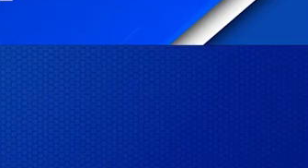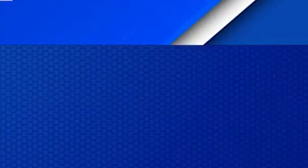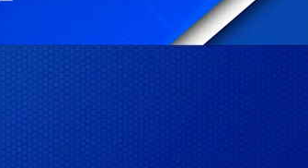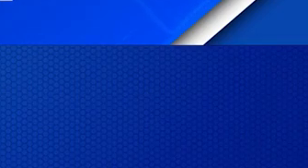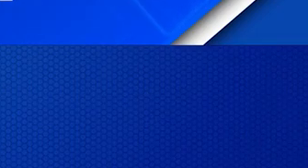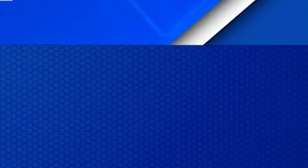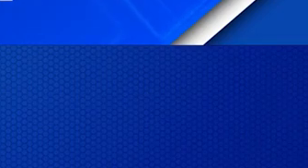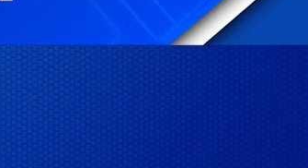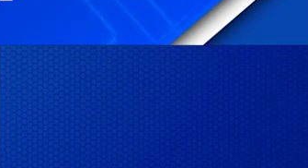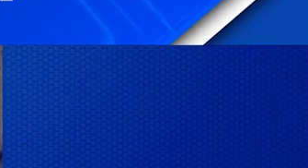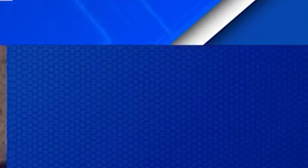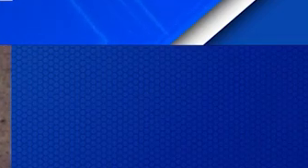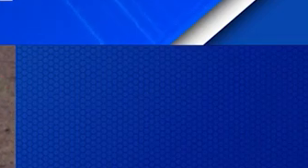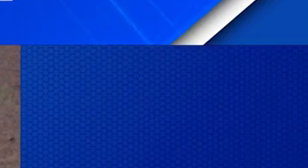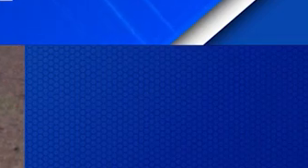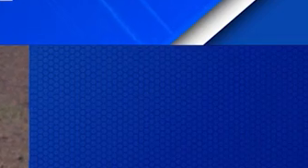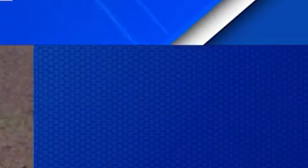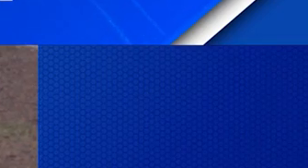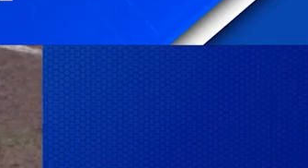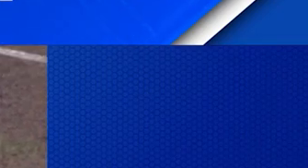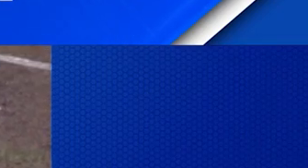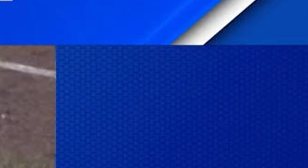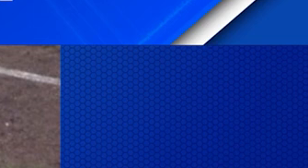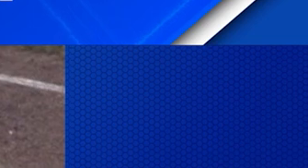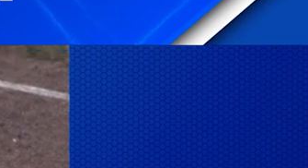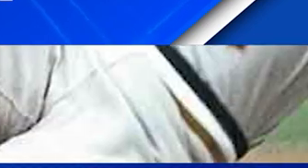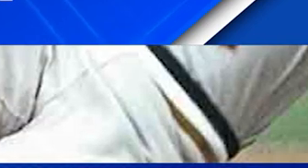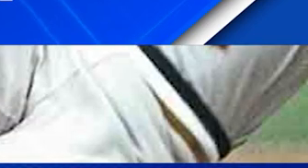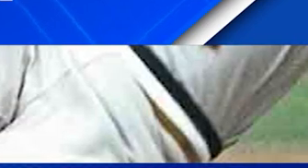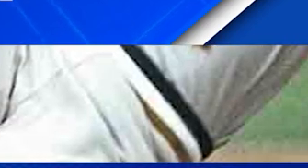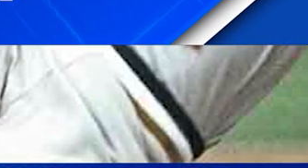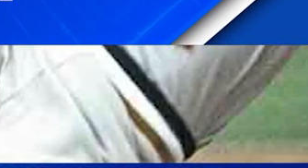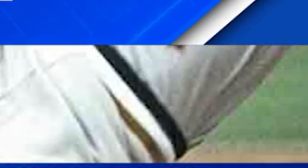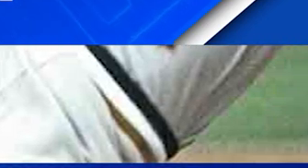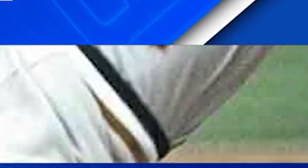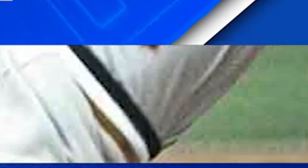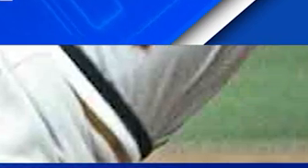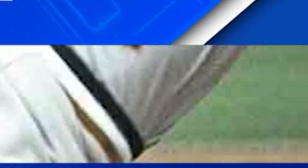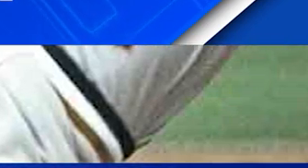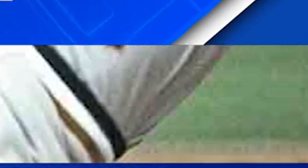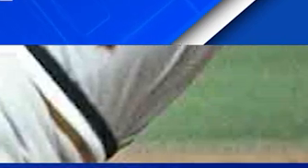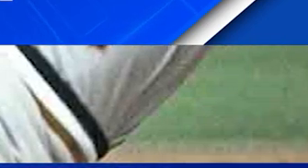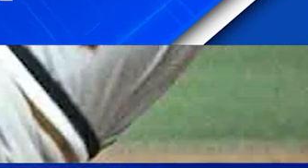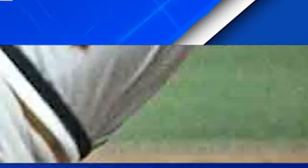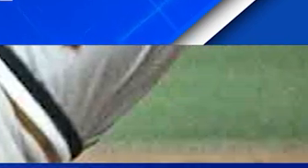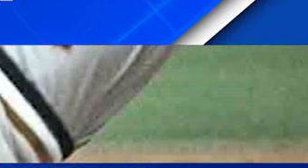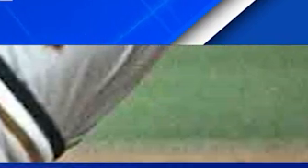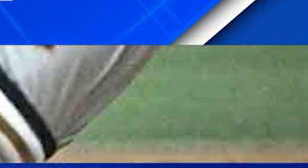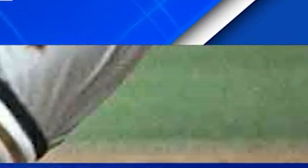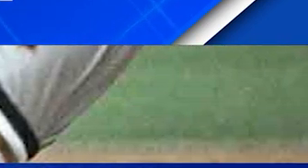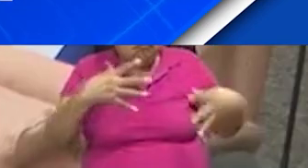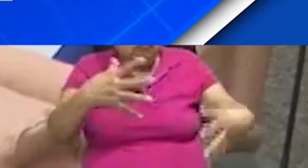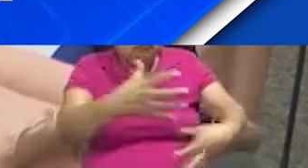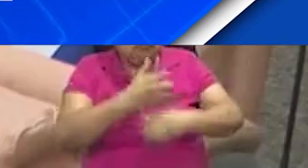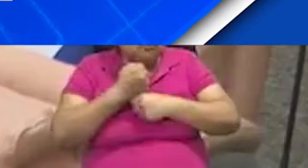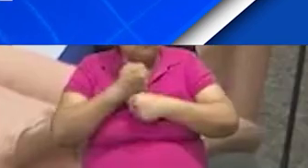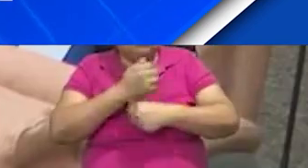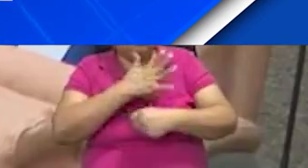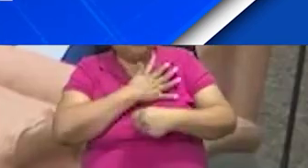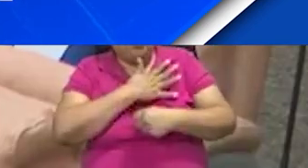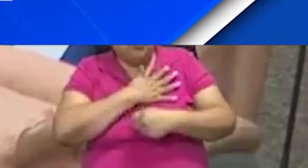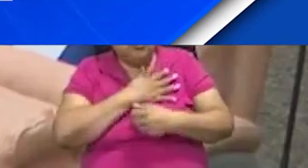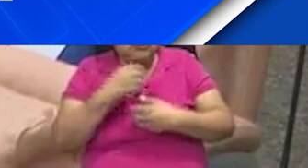elementos necesarios para contribuir con los damnificados, pero se enteró que el dictador Somoza se apropió de la donación que él